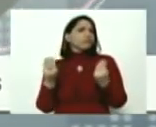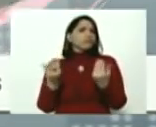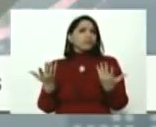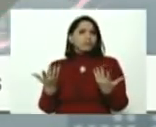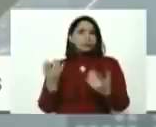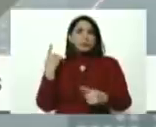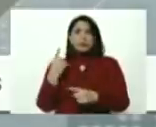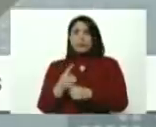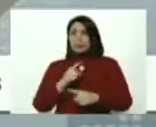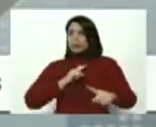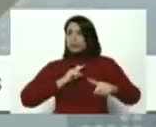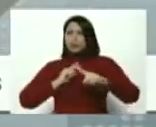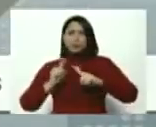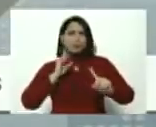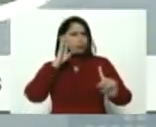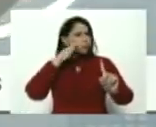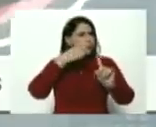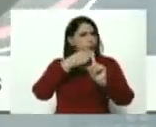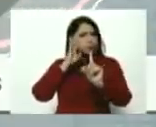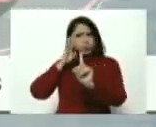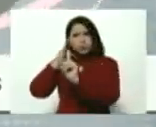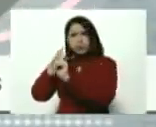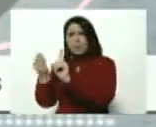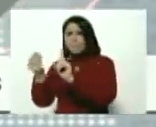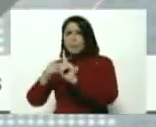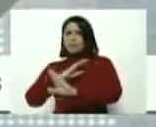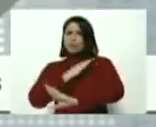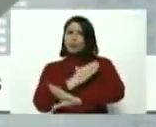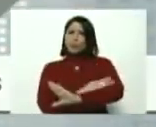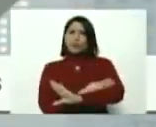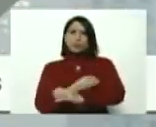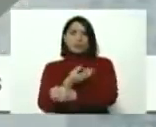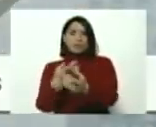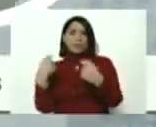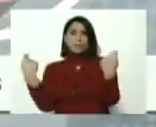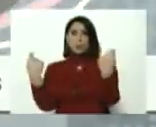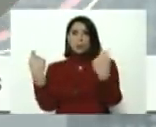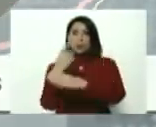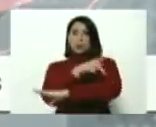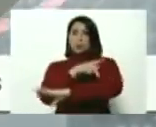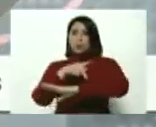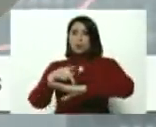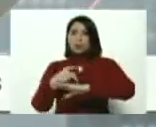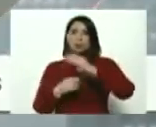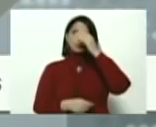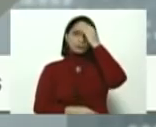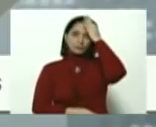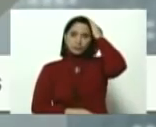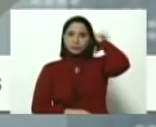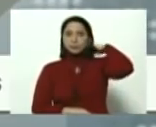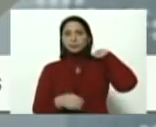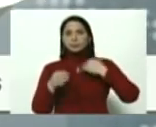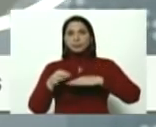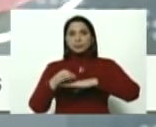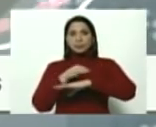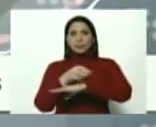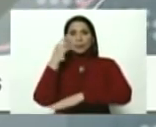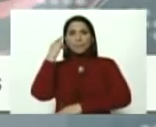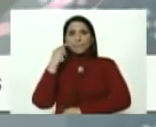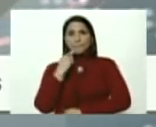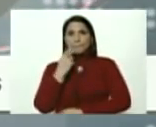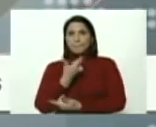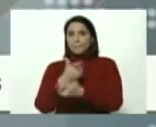debemos actuar con mucha más energía allí en esa populosa parroquia del municipio